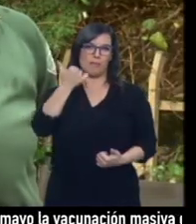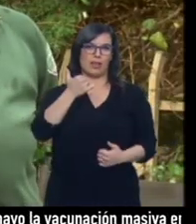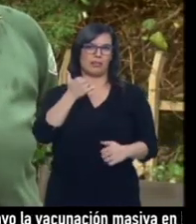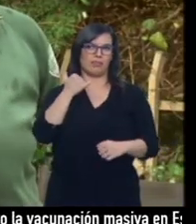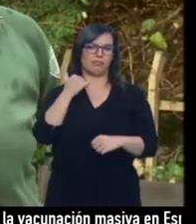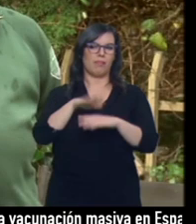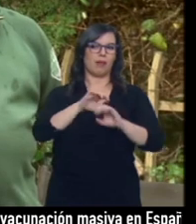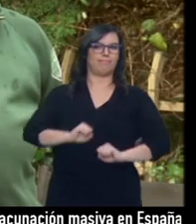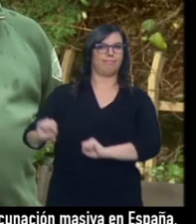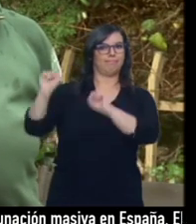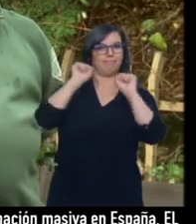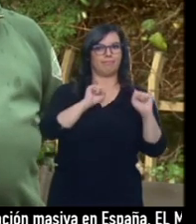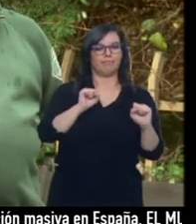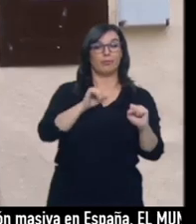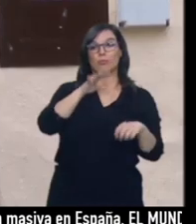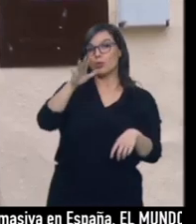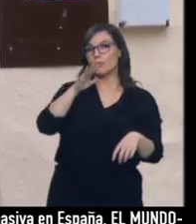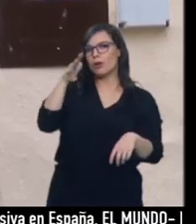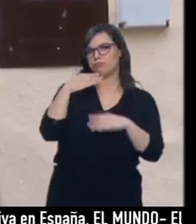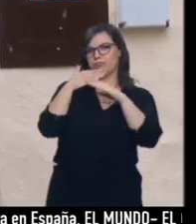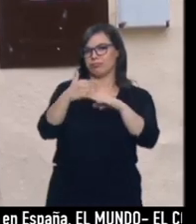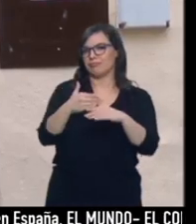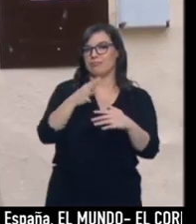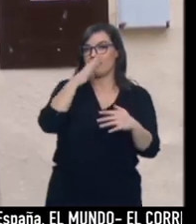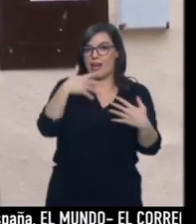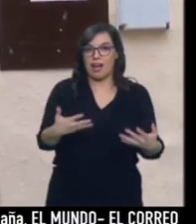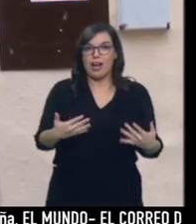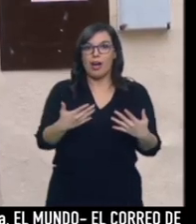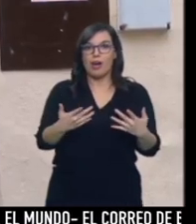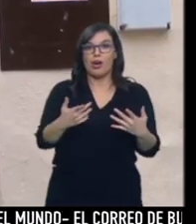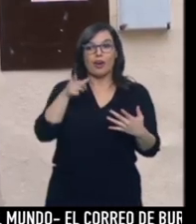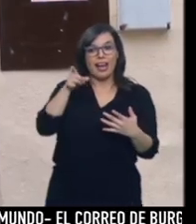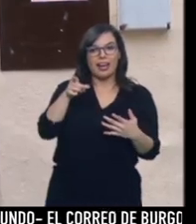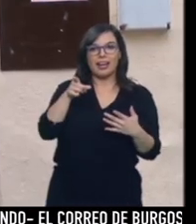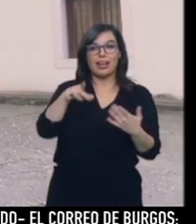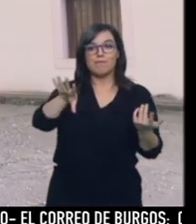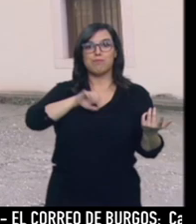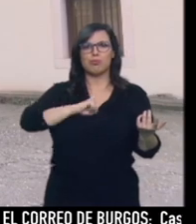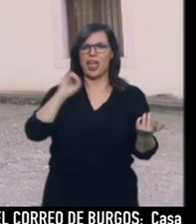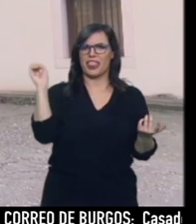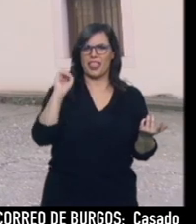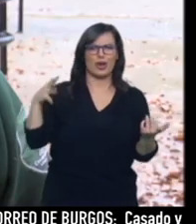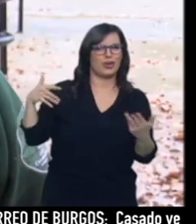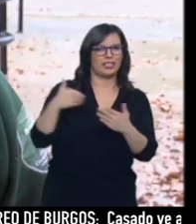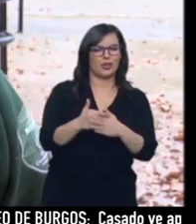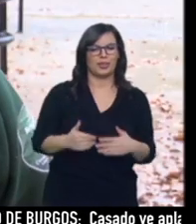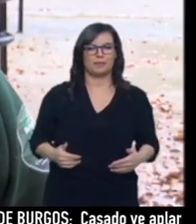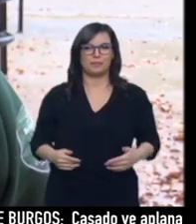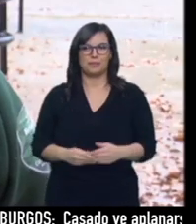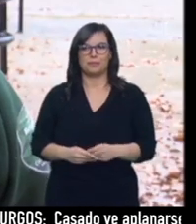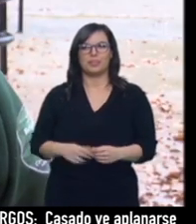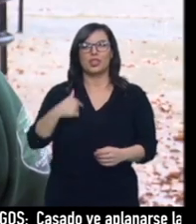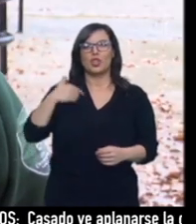al virus. Y razones no les faltan, porque por ahora no han registrado ni un solo caso de COVID. Llevo ya desde